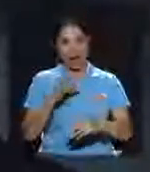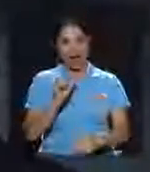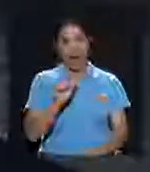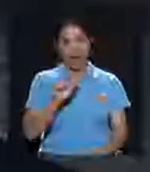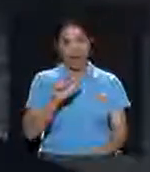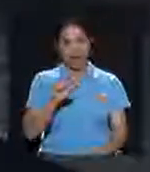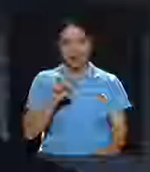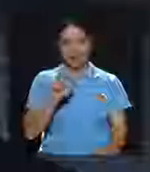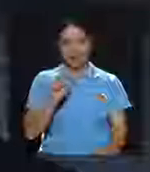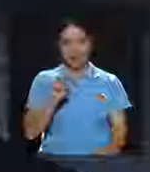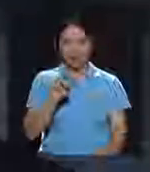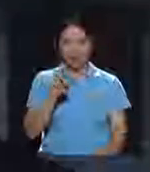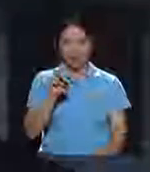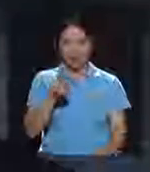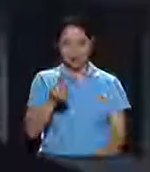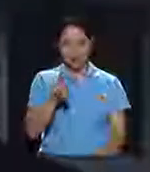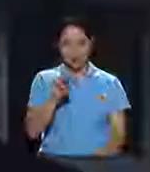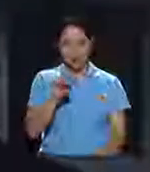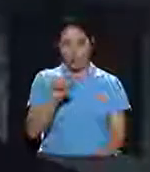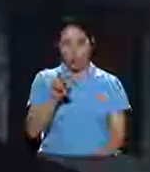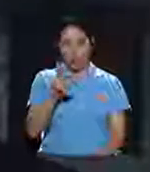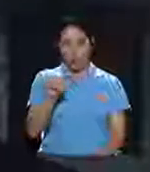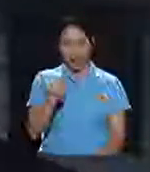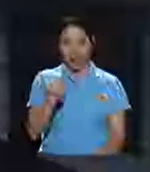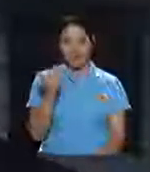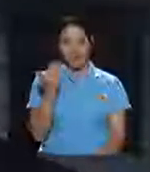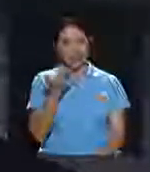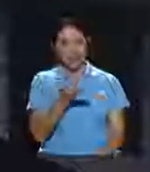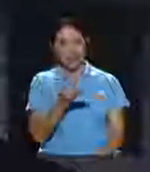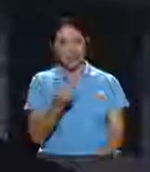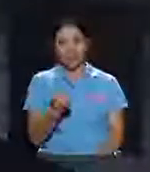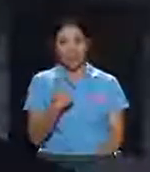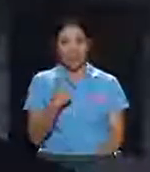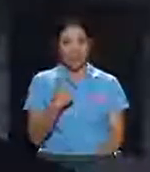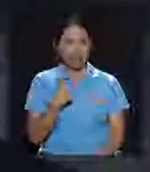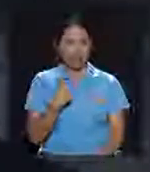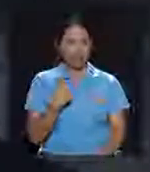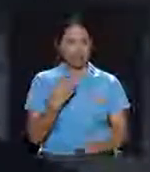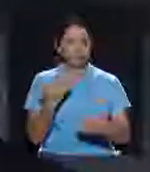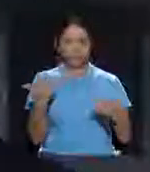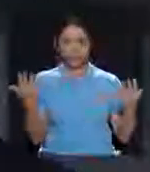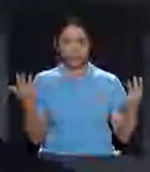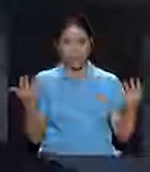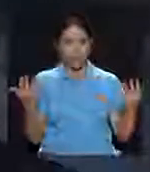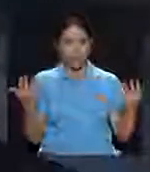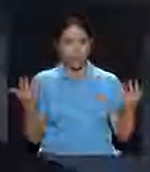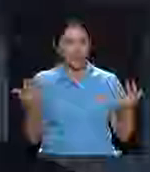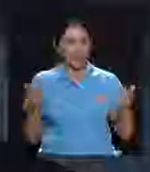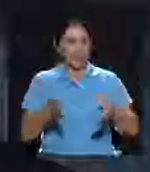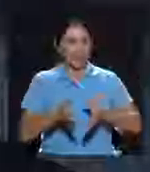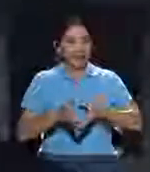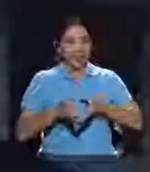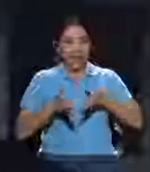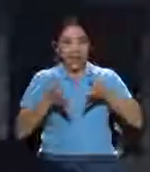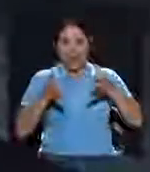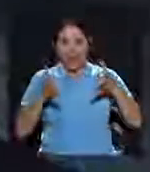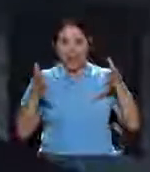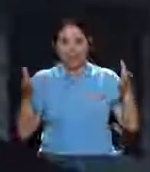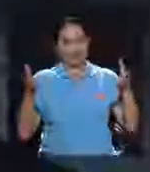mora quien tiene una canasta enorme de